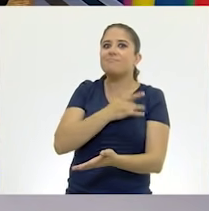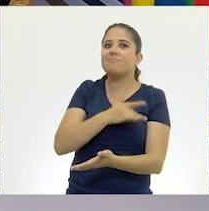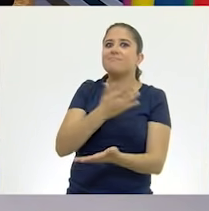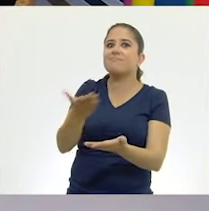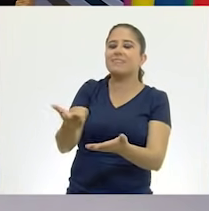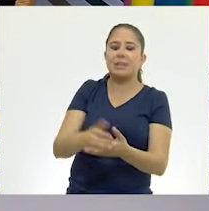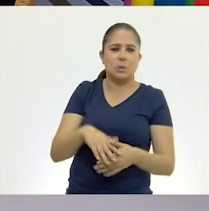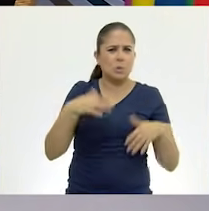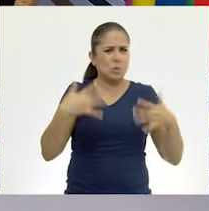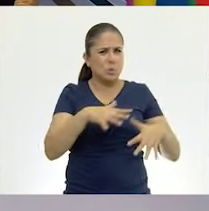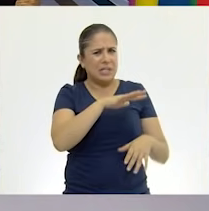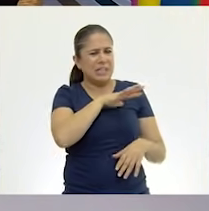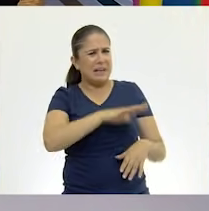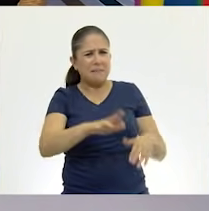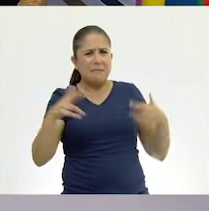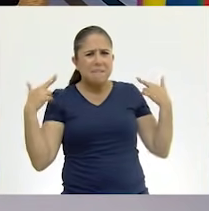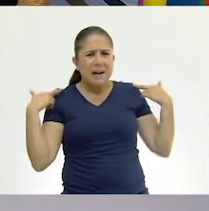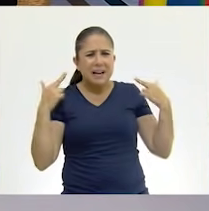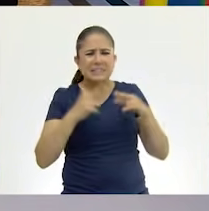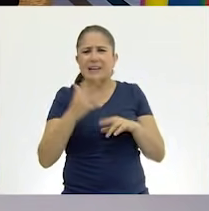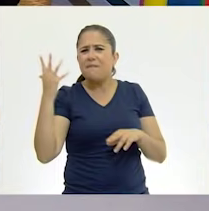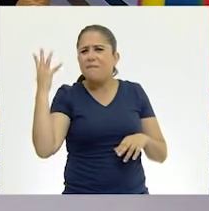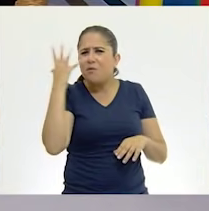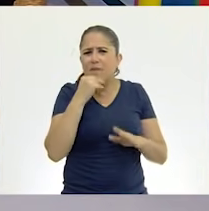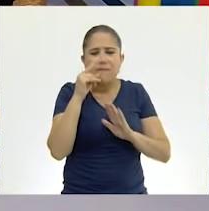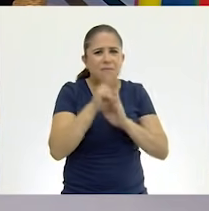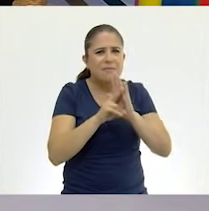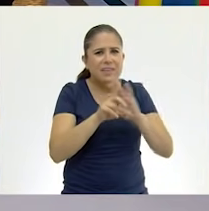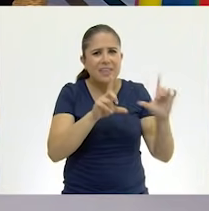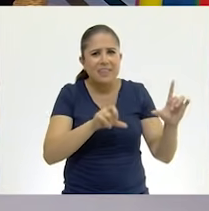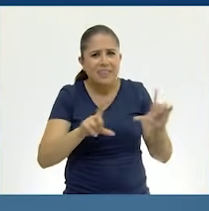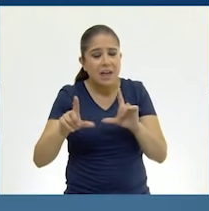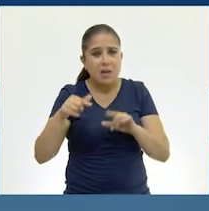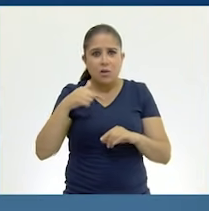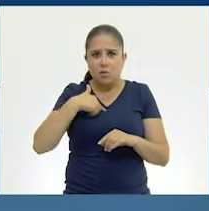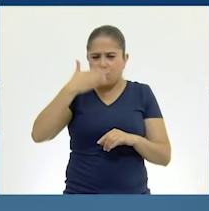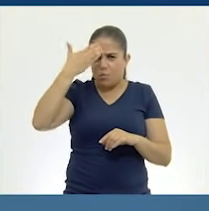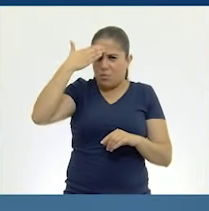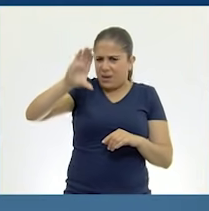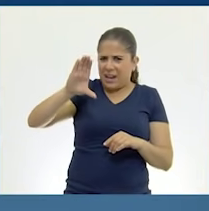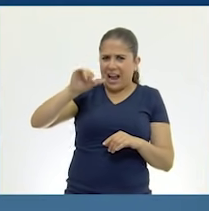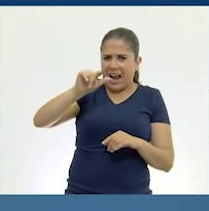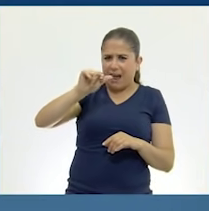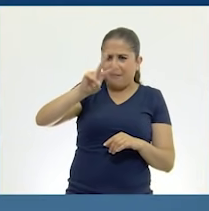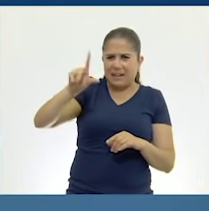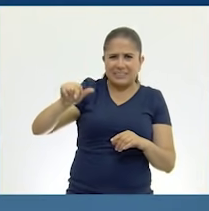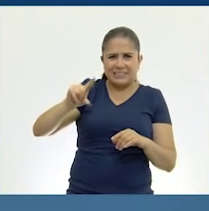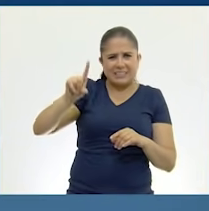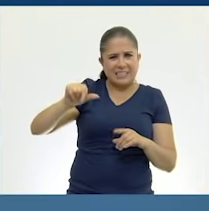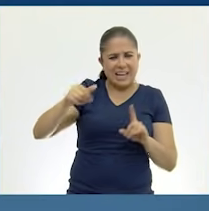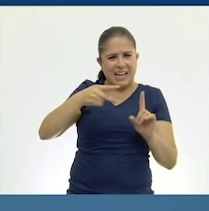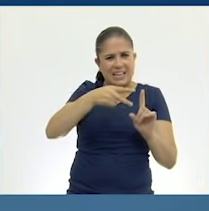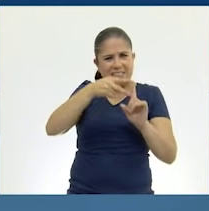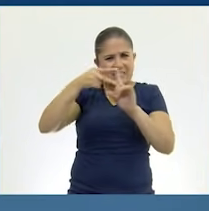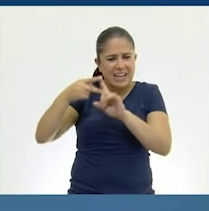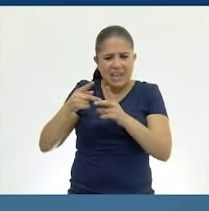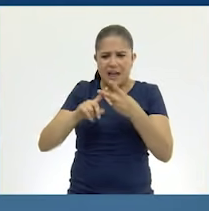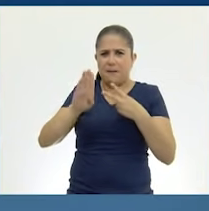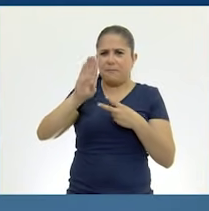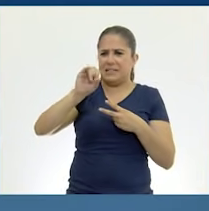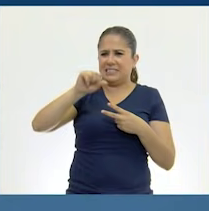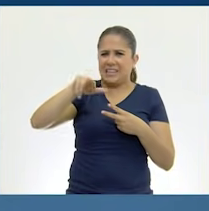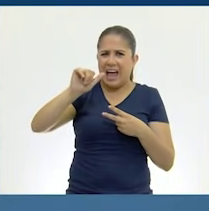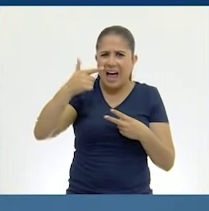increíble, maestra. Sí. De verdad, qué bonito video. Yo no conocía la calabaza estrella, ni la biznaga,